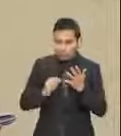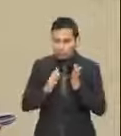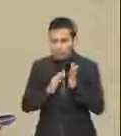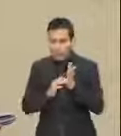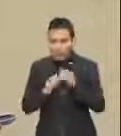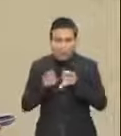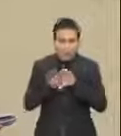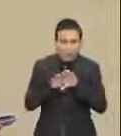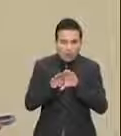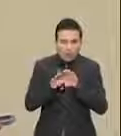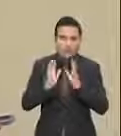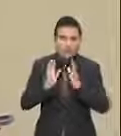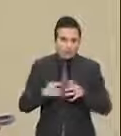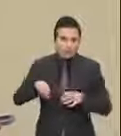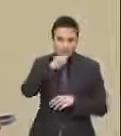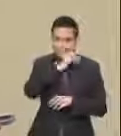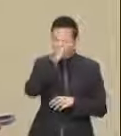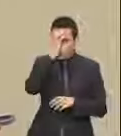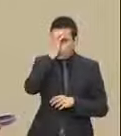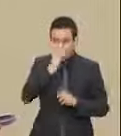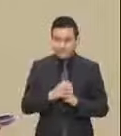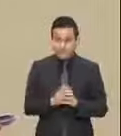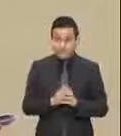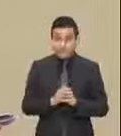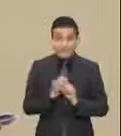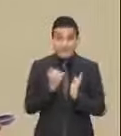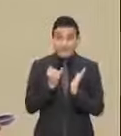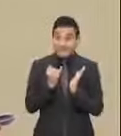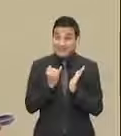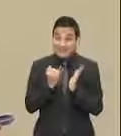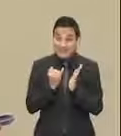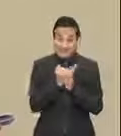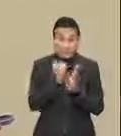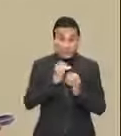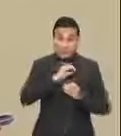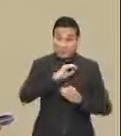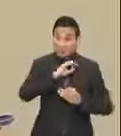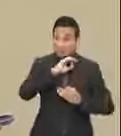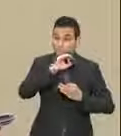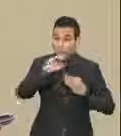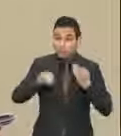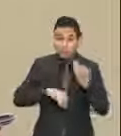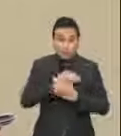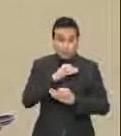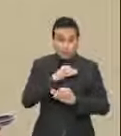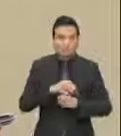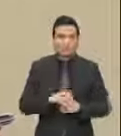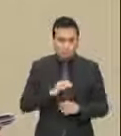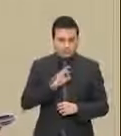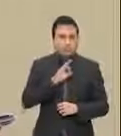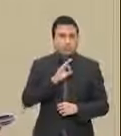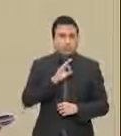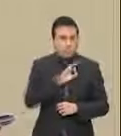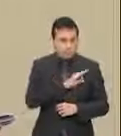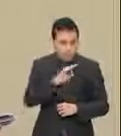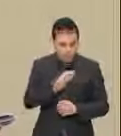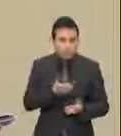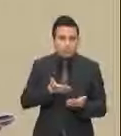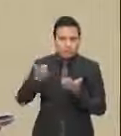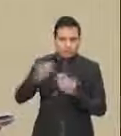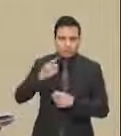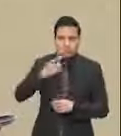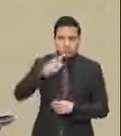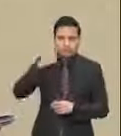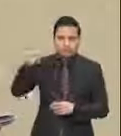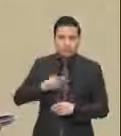decisión todas las decisiones todas sin excepción han podido impugnar se conforme a las bases de nuestro sistema